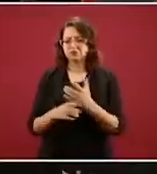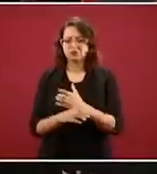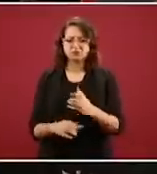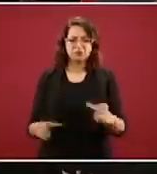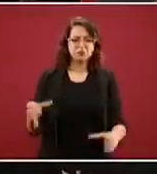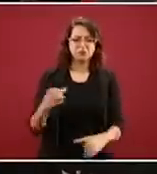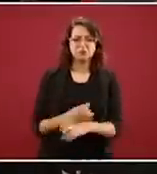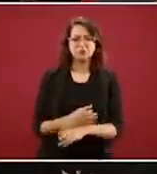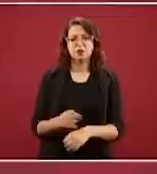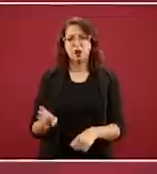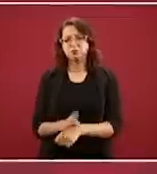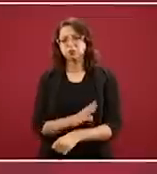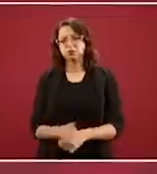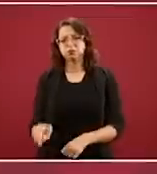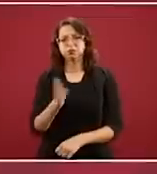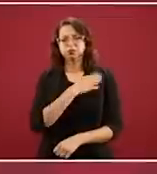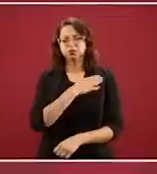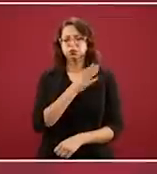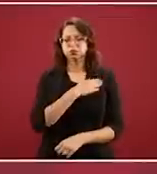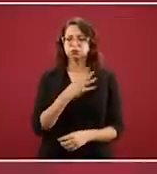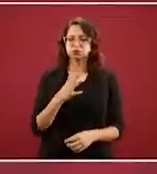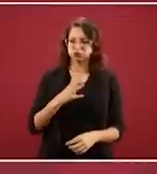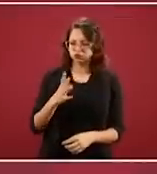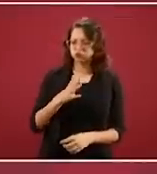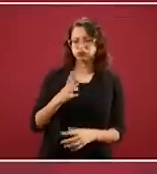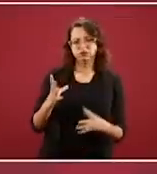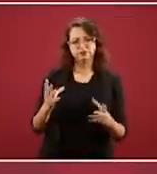a favor. Lo